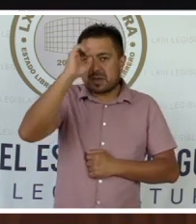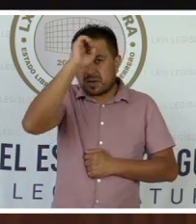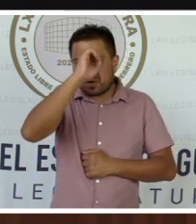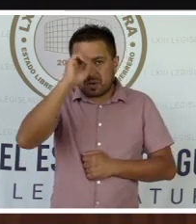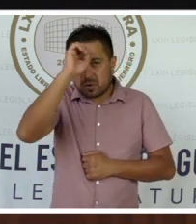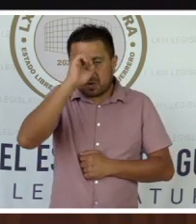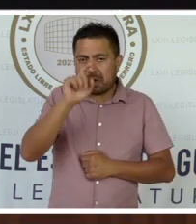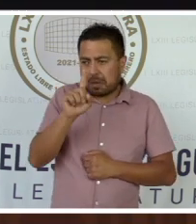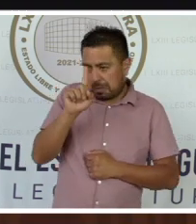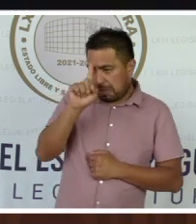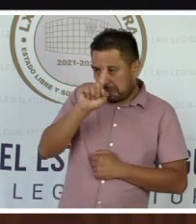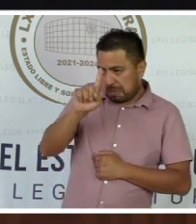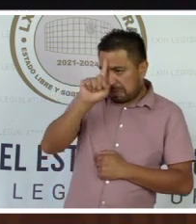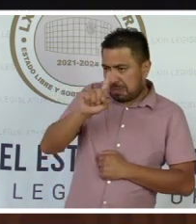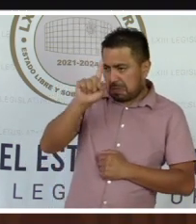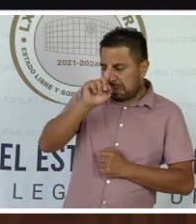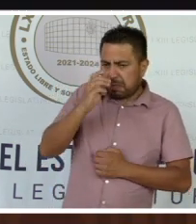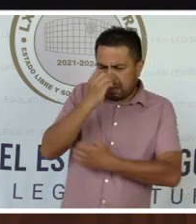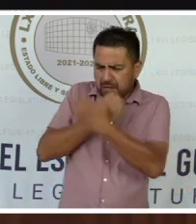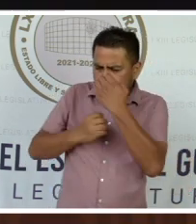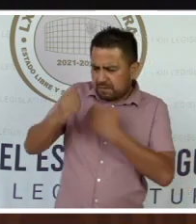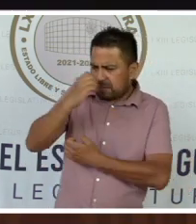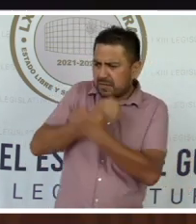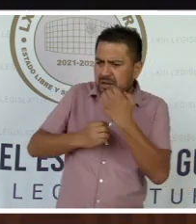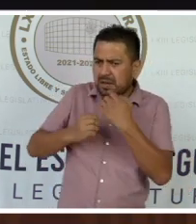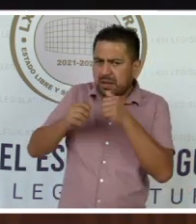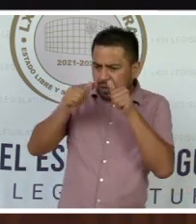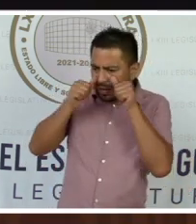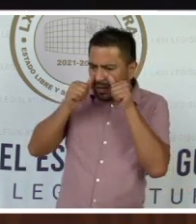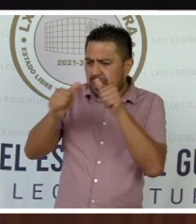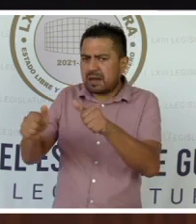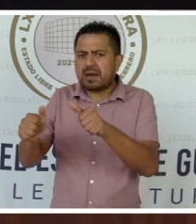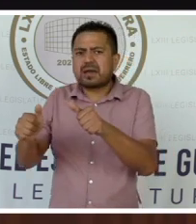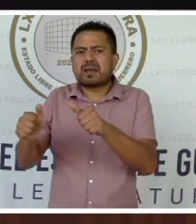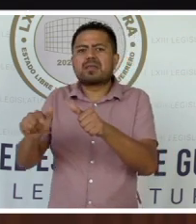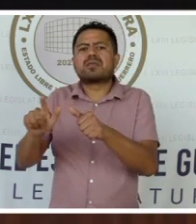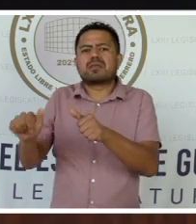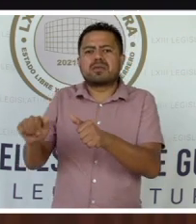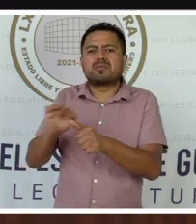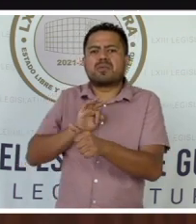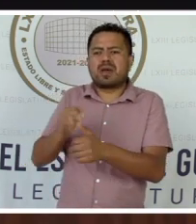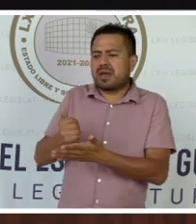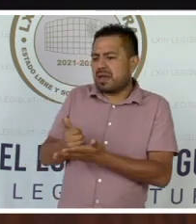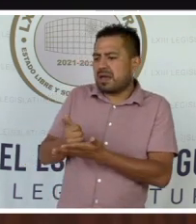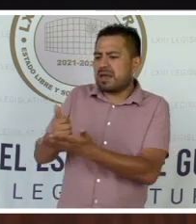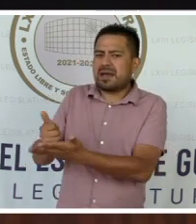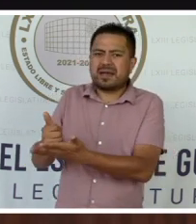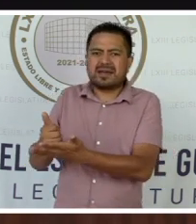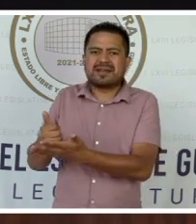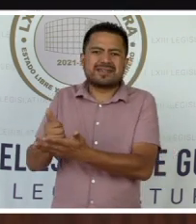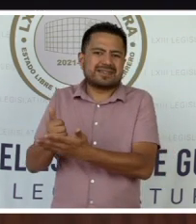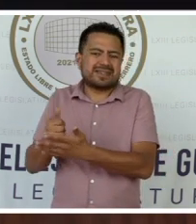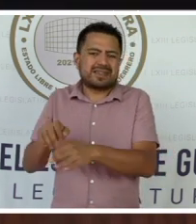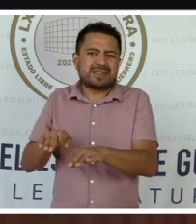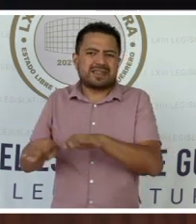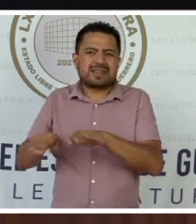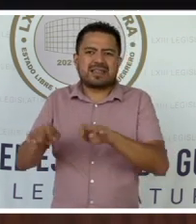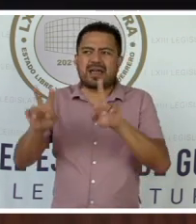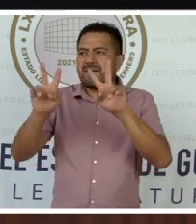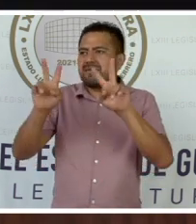recomendar evaluar y Dar seguimiento para contribuir a que las acciones legislativas